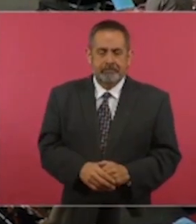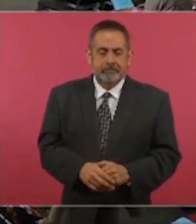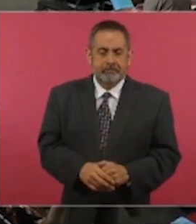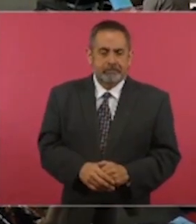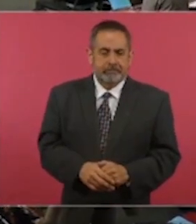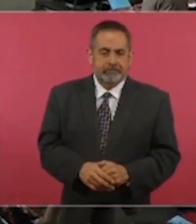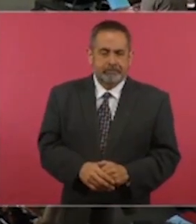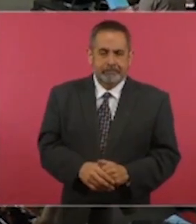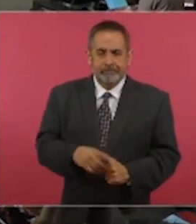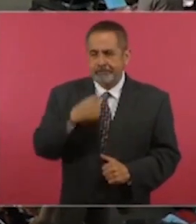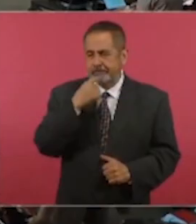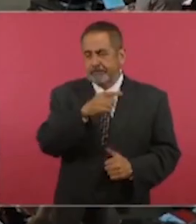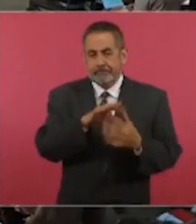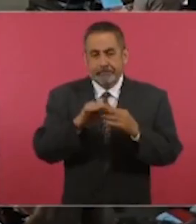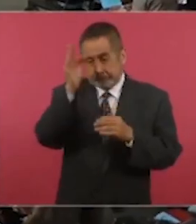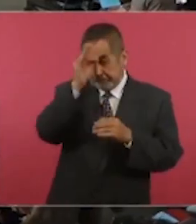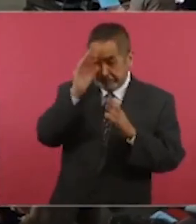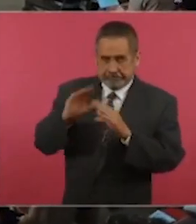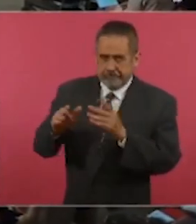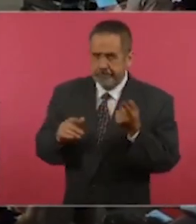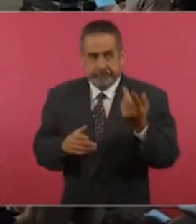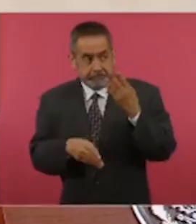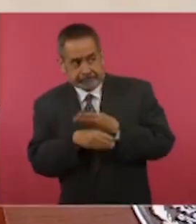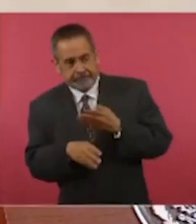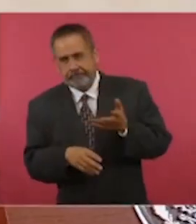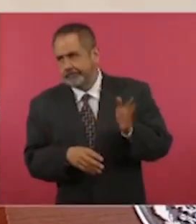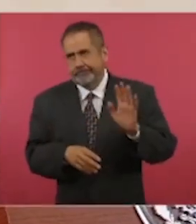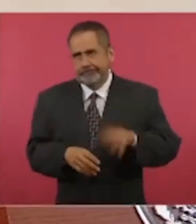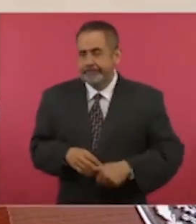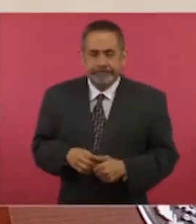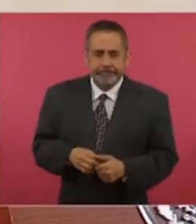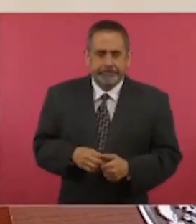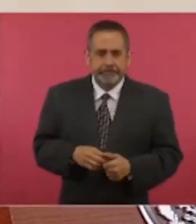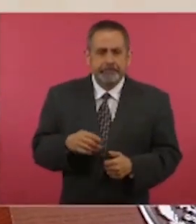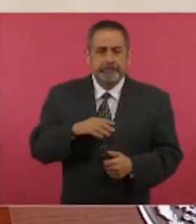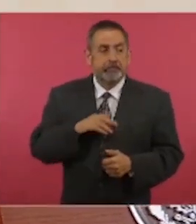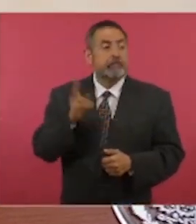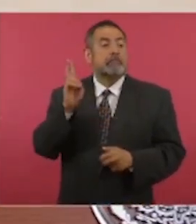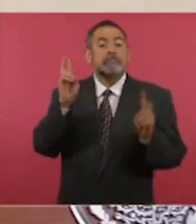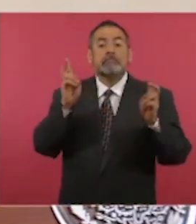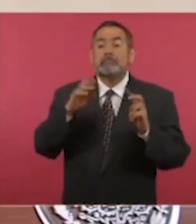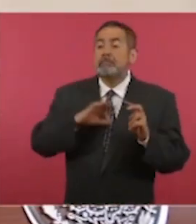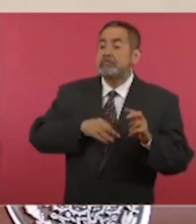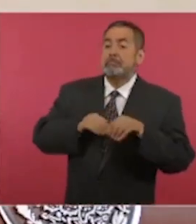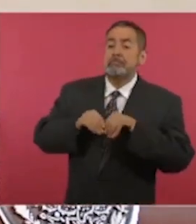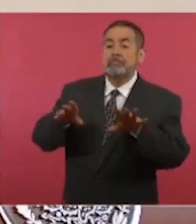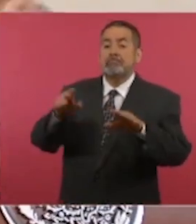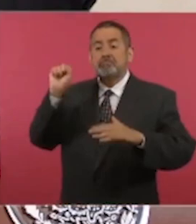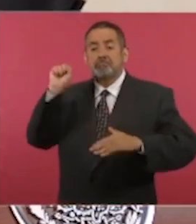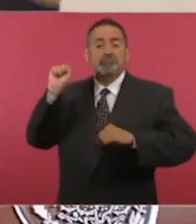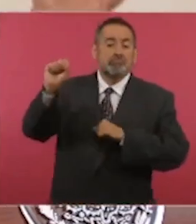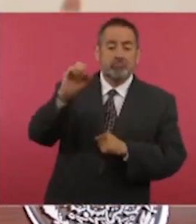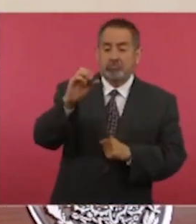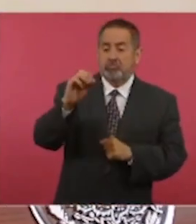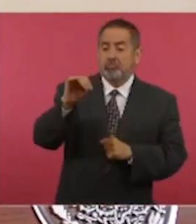Vamos a difundir el virus del comunismo